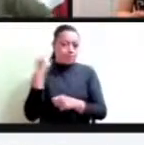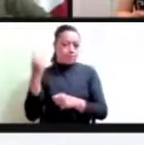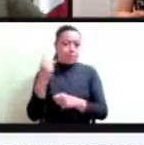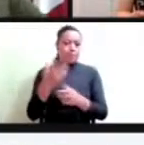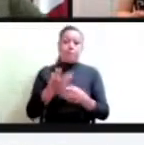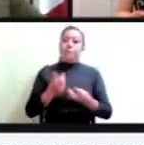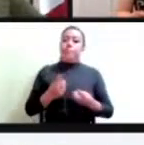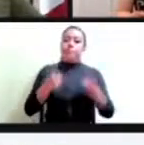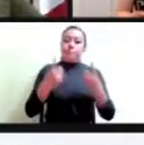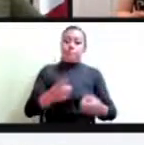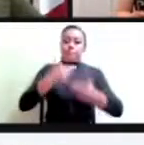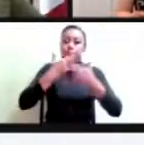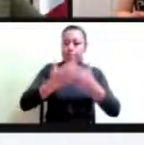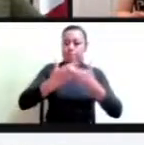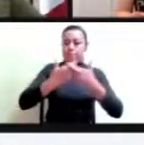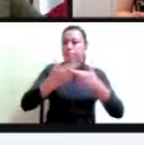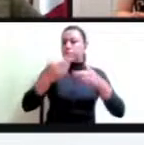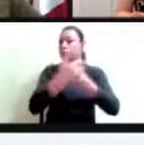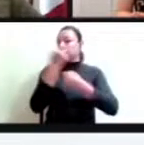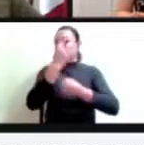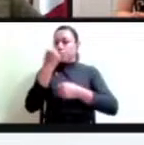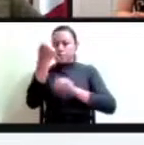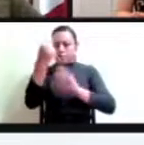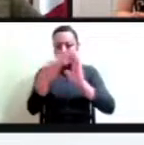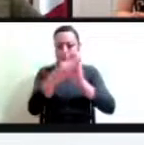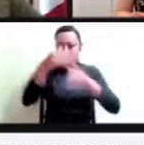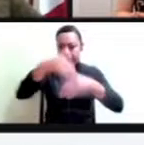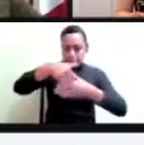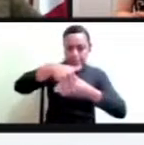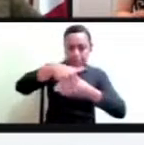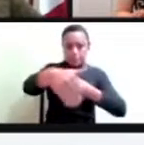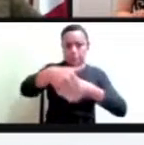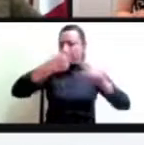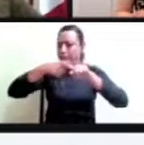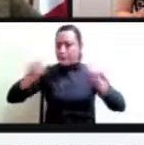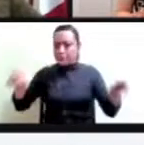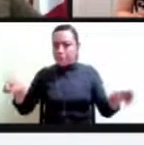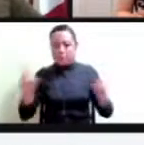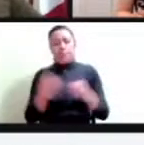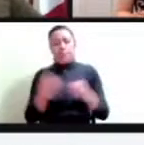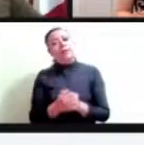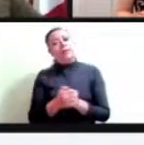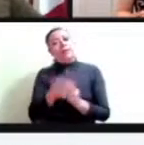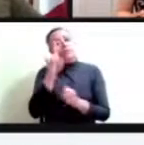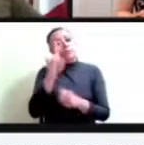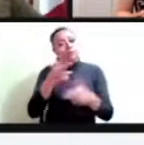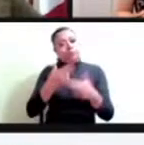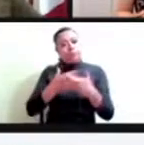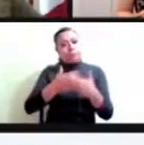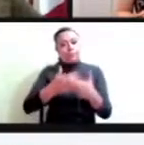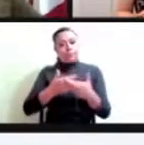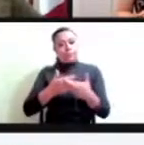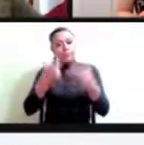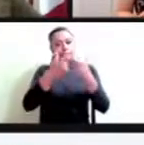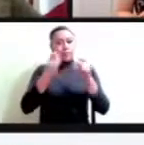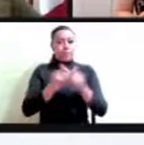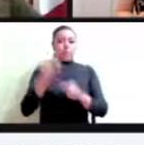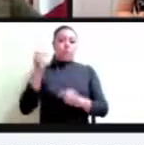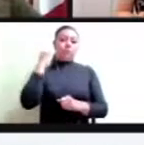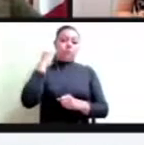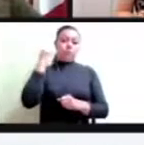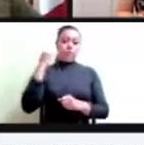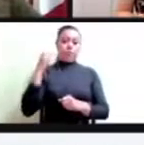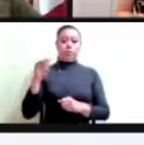de un punto de partida diferente, has enriquecido la perspectiva del grupo parlamentario de Morena.